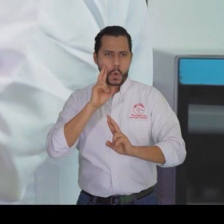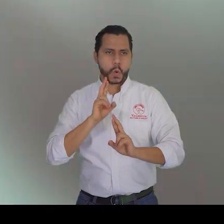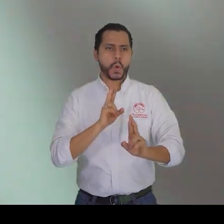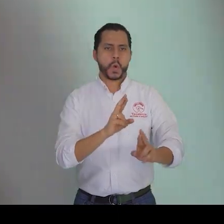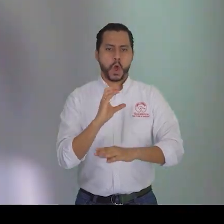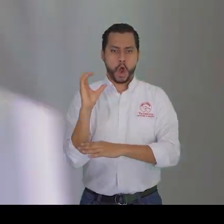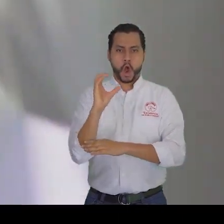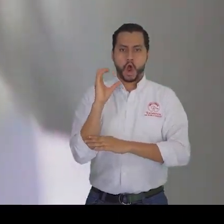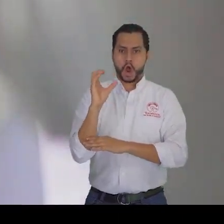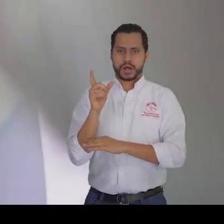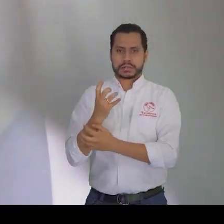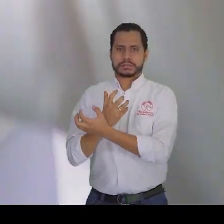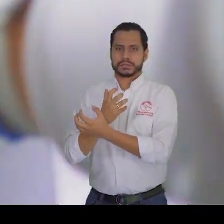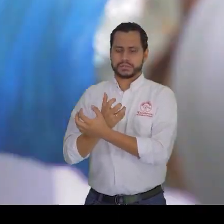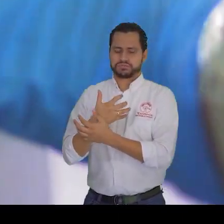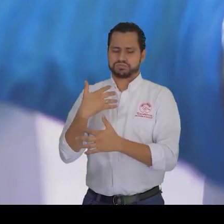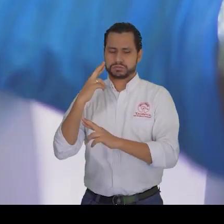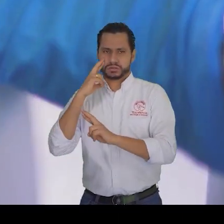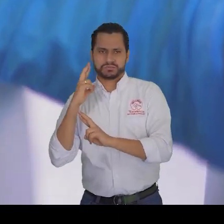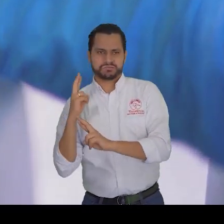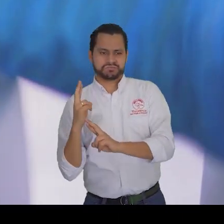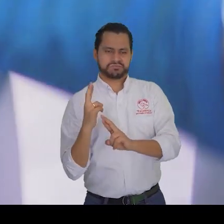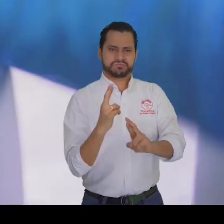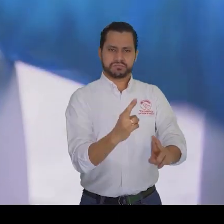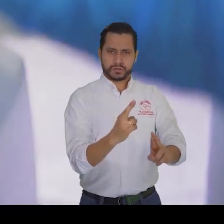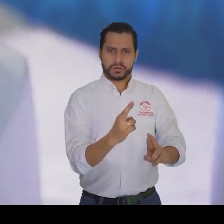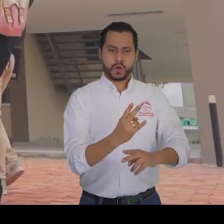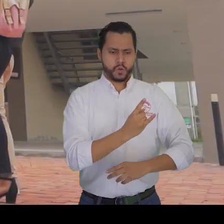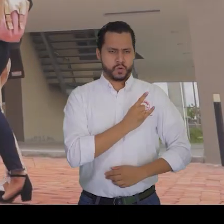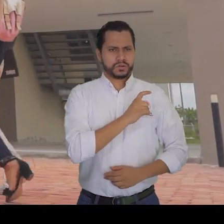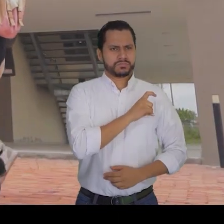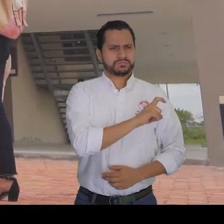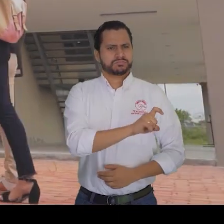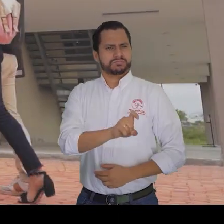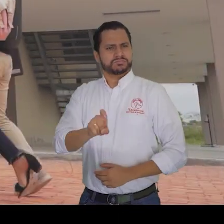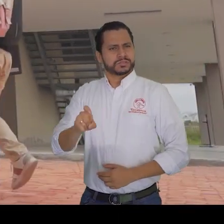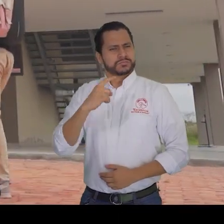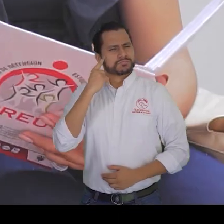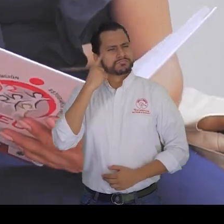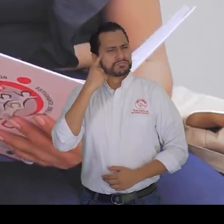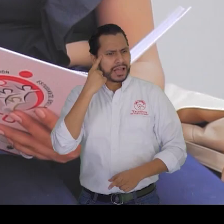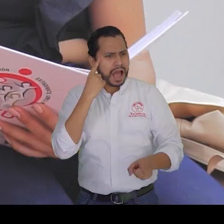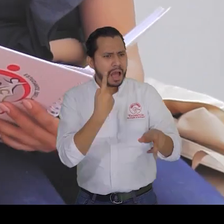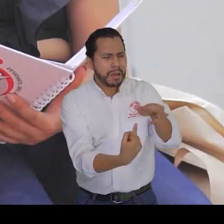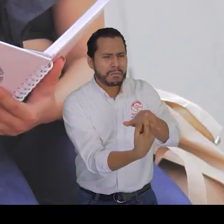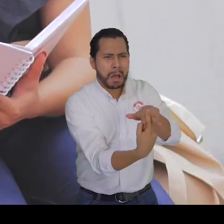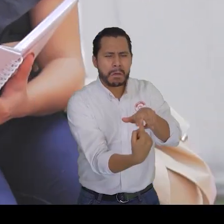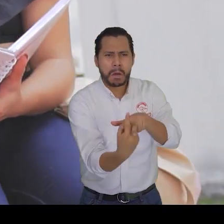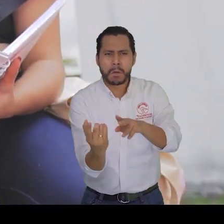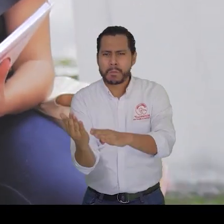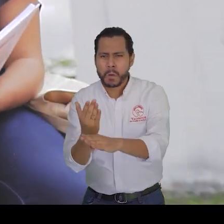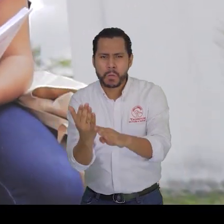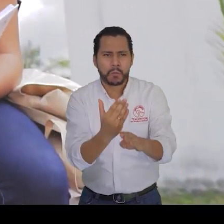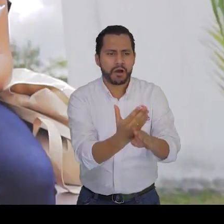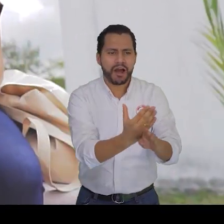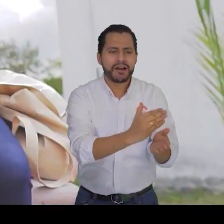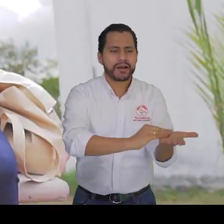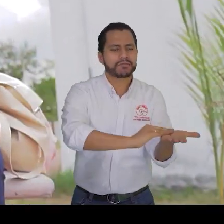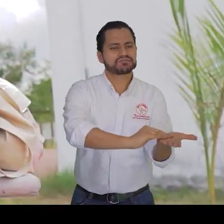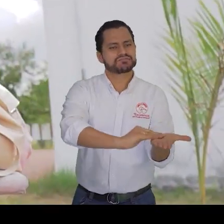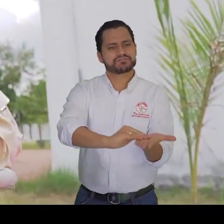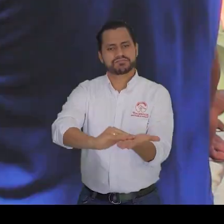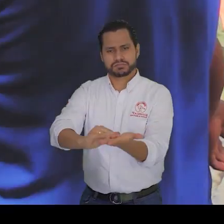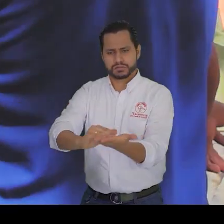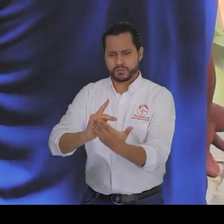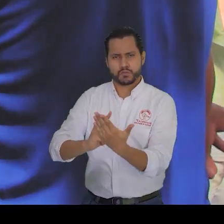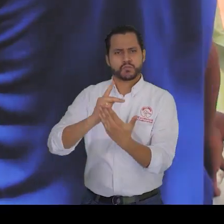reconocidos y categorizados por Colciencias. Unillanos contribuye en la solución de problemáticas regionales y